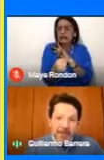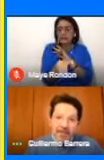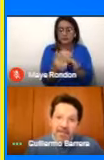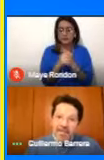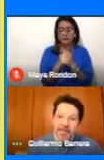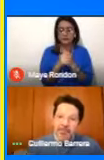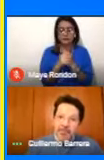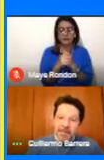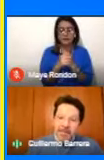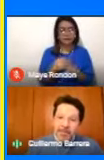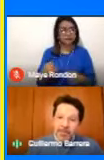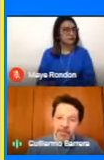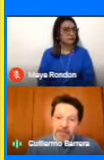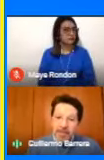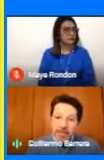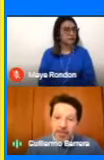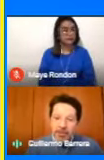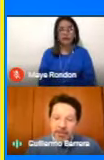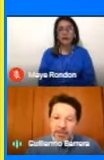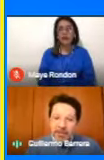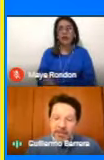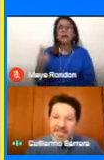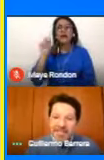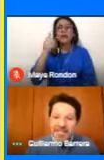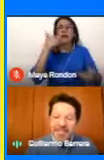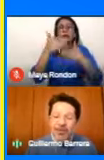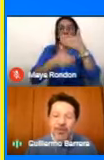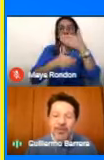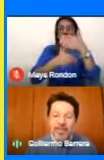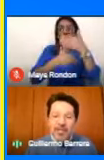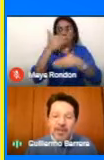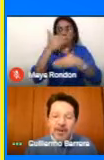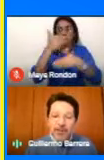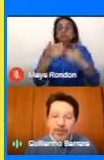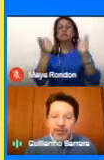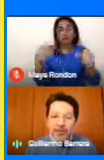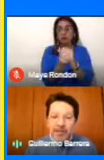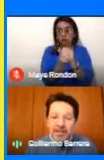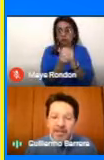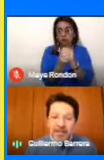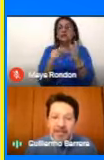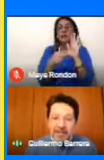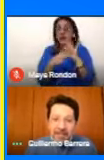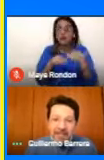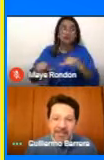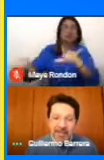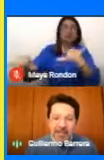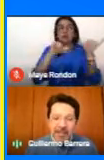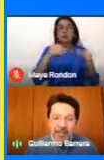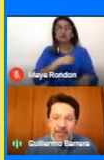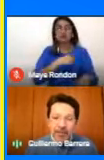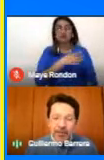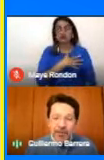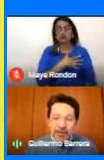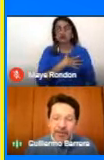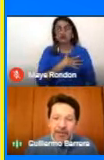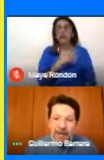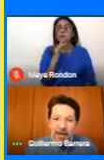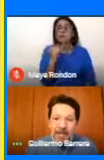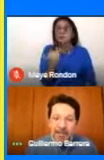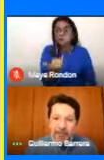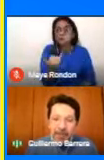También implica procesos de inclusión, es decir, que todos tengan la oportunidad de estar en el